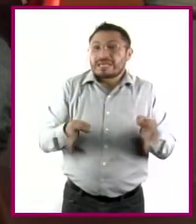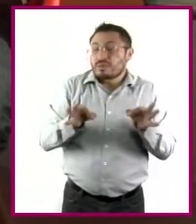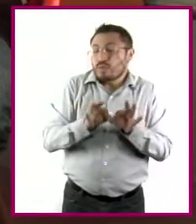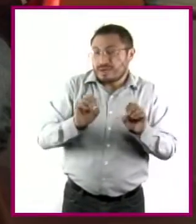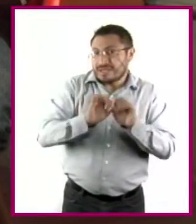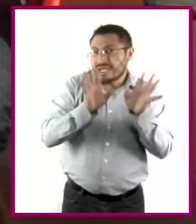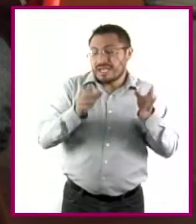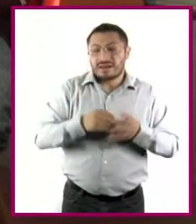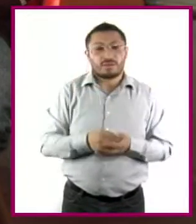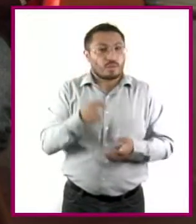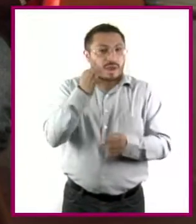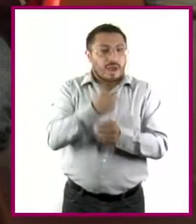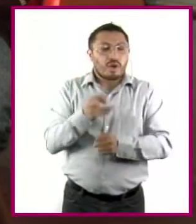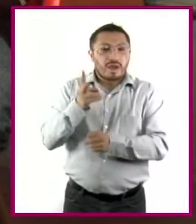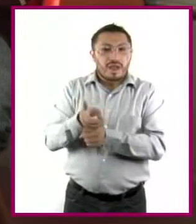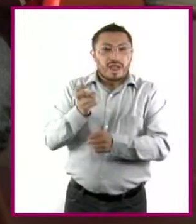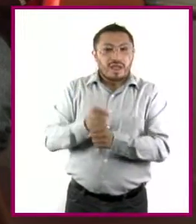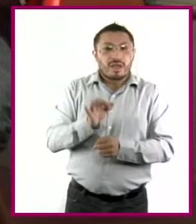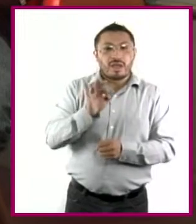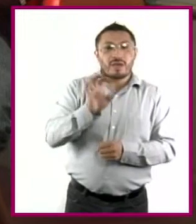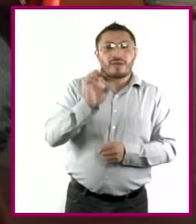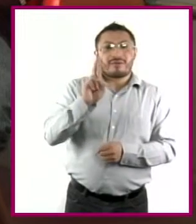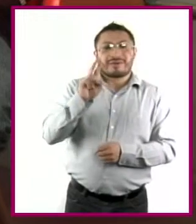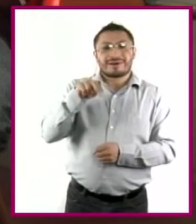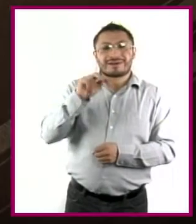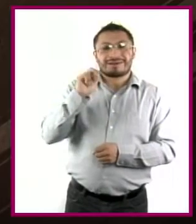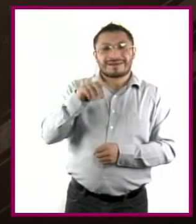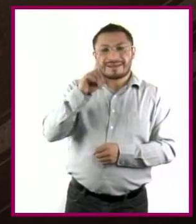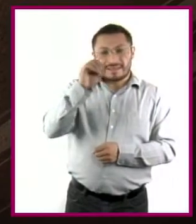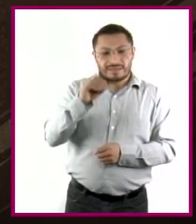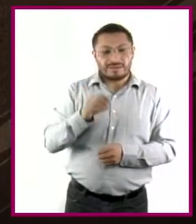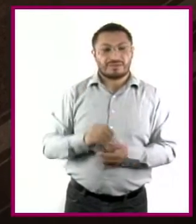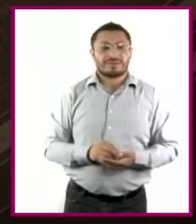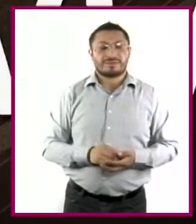esta ocasión invitamos a Fernando Santamaría Gutiérrez.